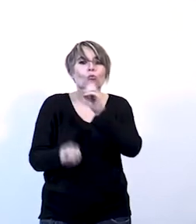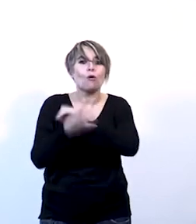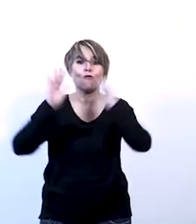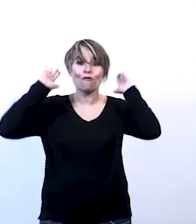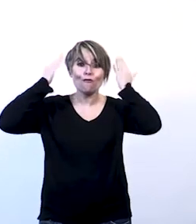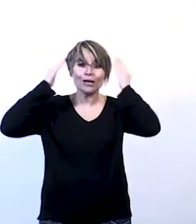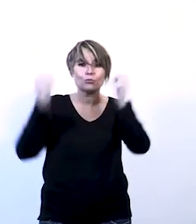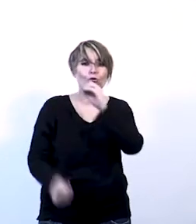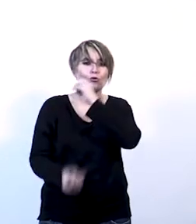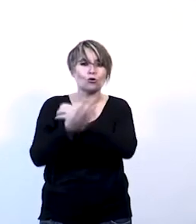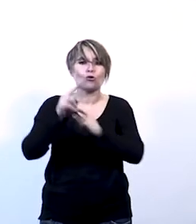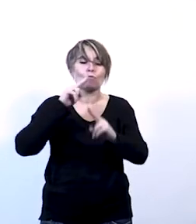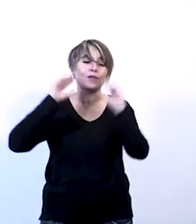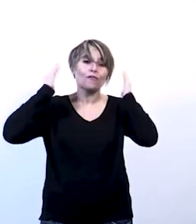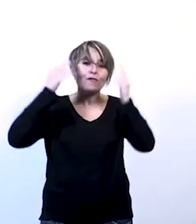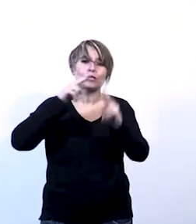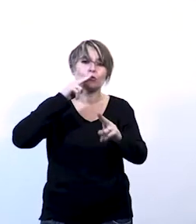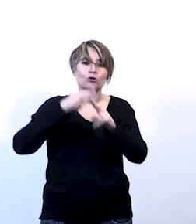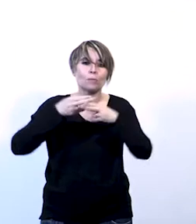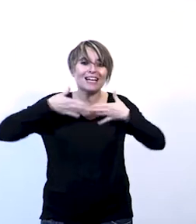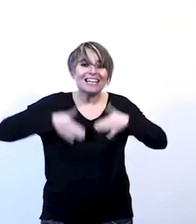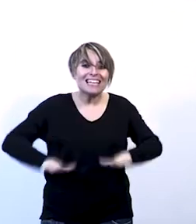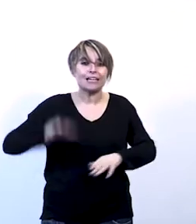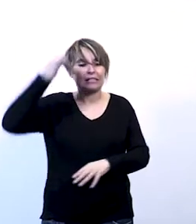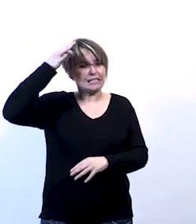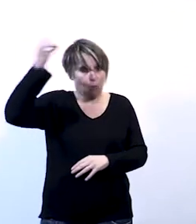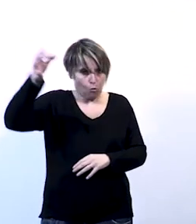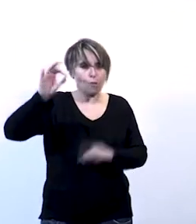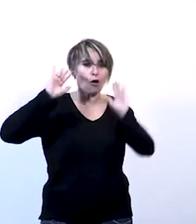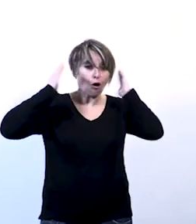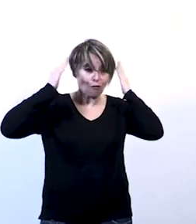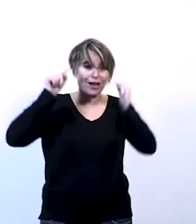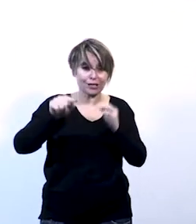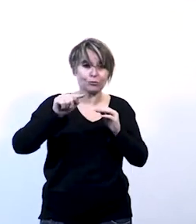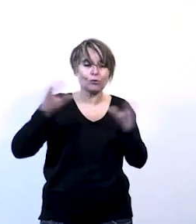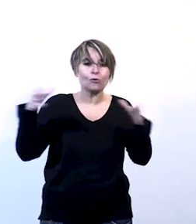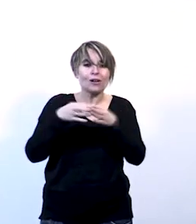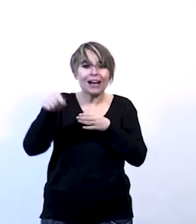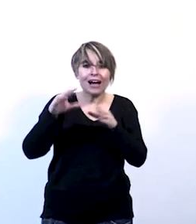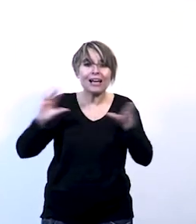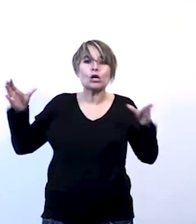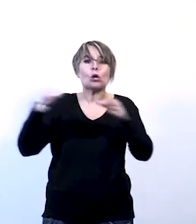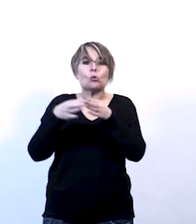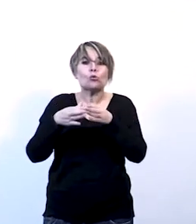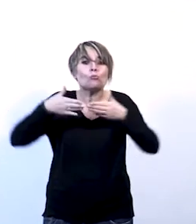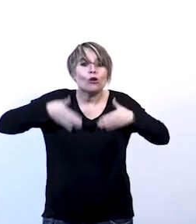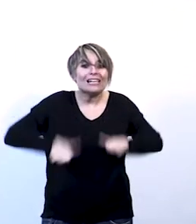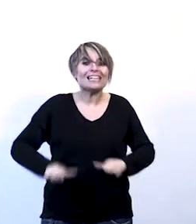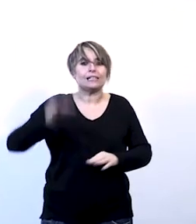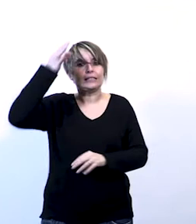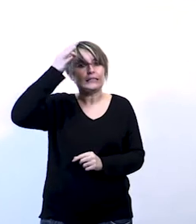Facebook, el grupo se llama Las Hijas del Pueblo, y por medio del grupo de Las Hijas del